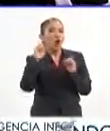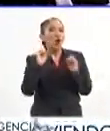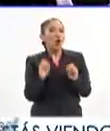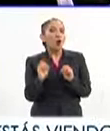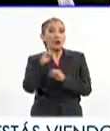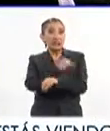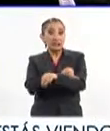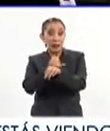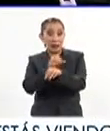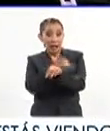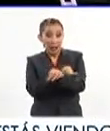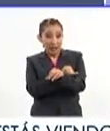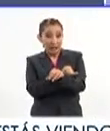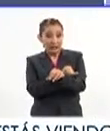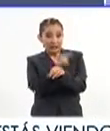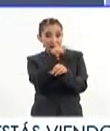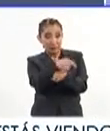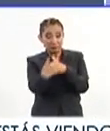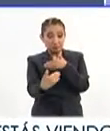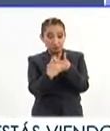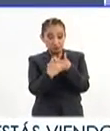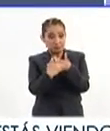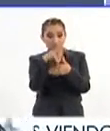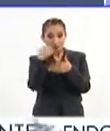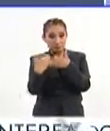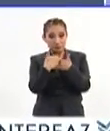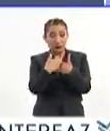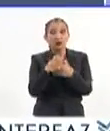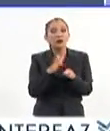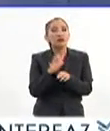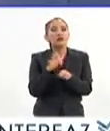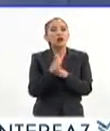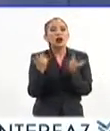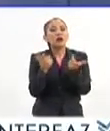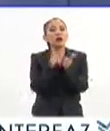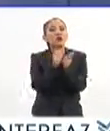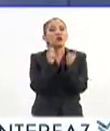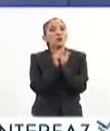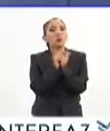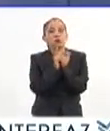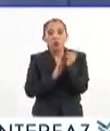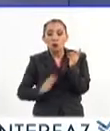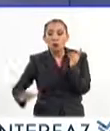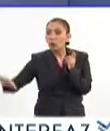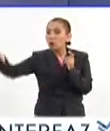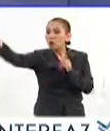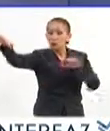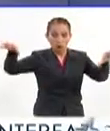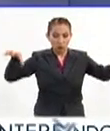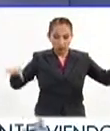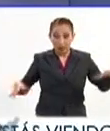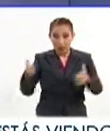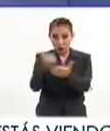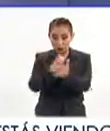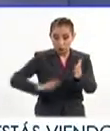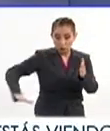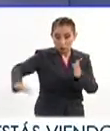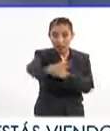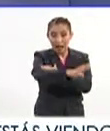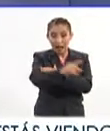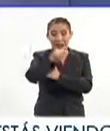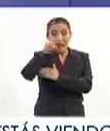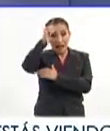península de Iztapalapa de Mexicalcingo, ¿no? En ese sentido, ¿cuáles eran los principales grupos que estaban alrededor de